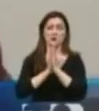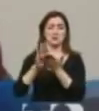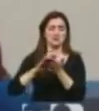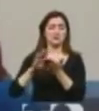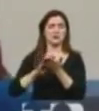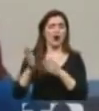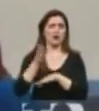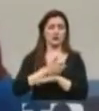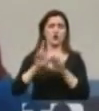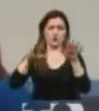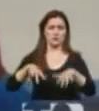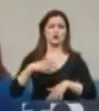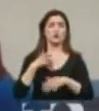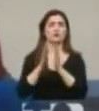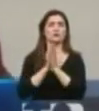Es por eso que